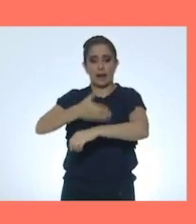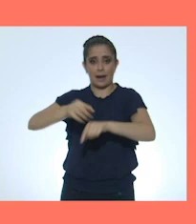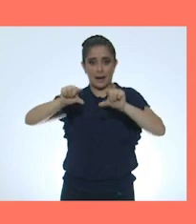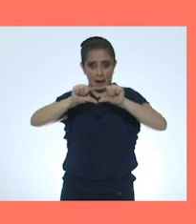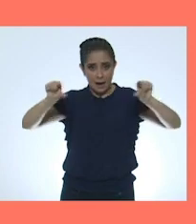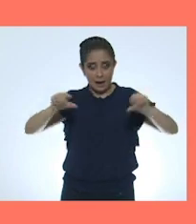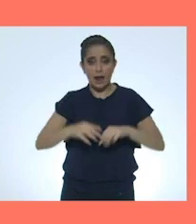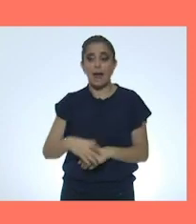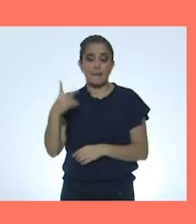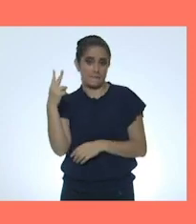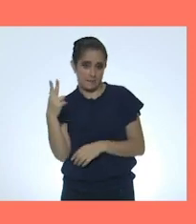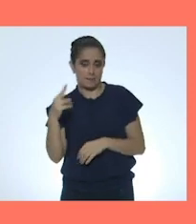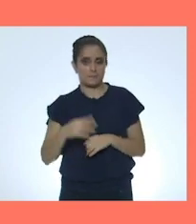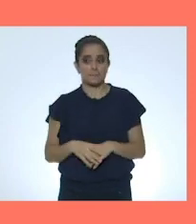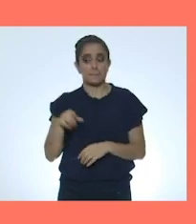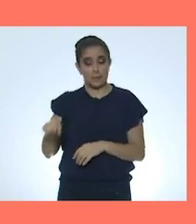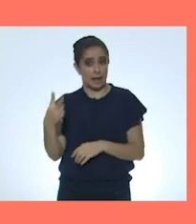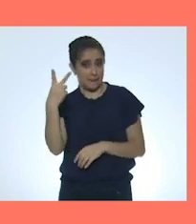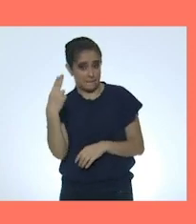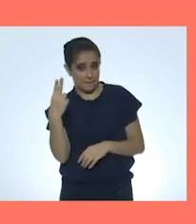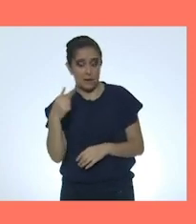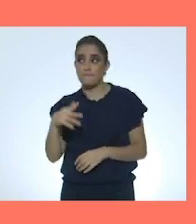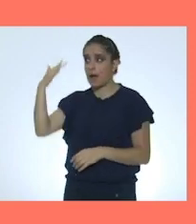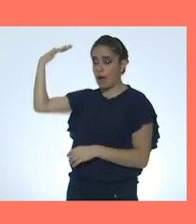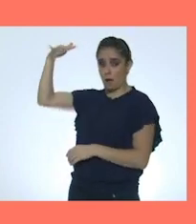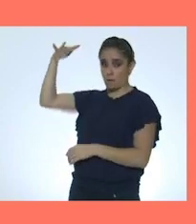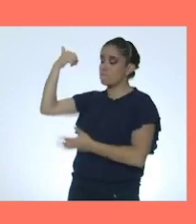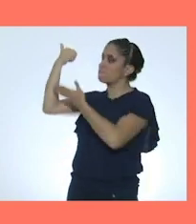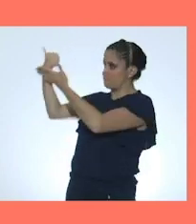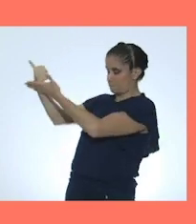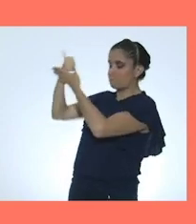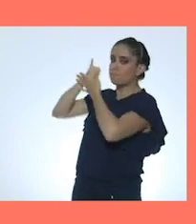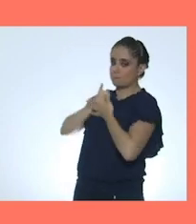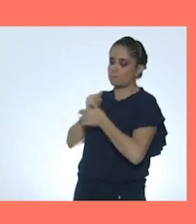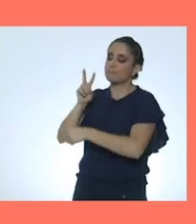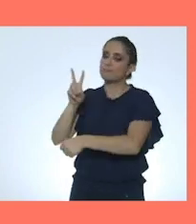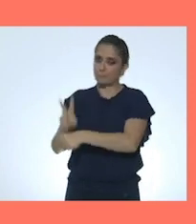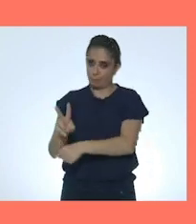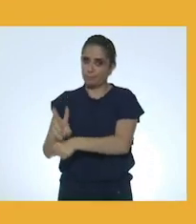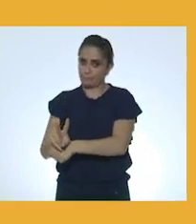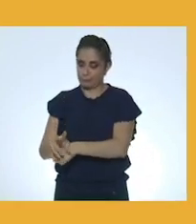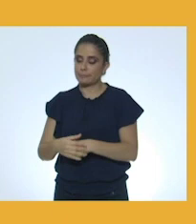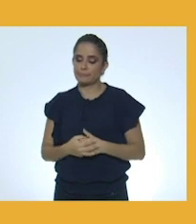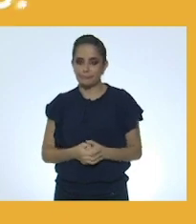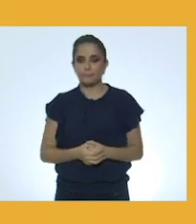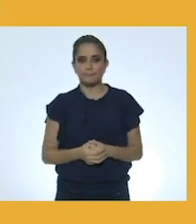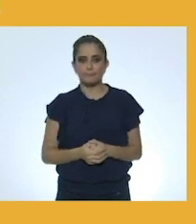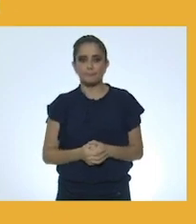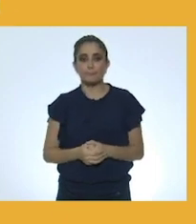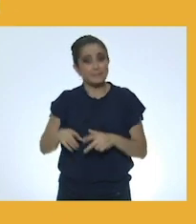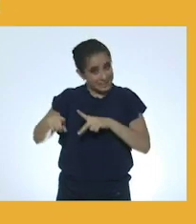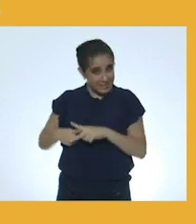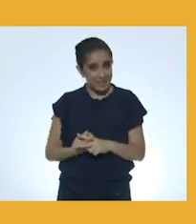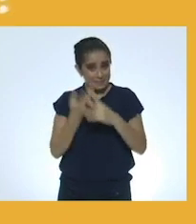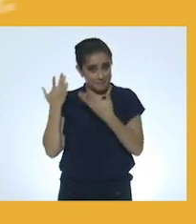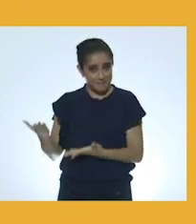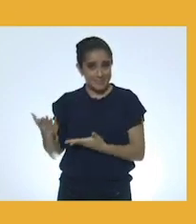y tijeras. Recuerda que la manipulación de estas debe estar supervisada por un adulto.